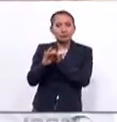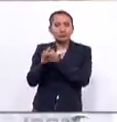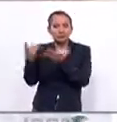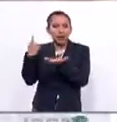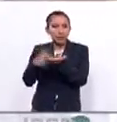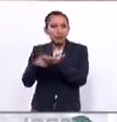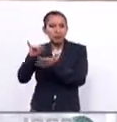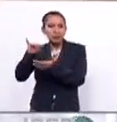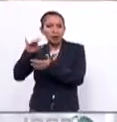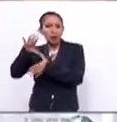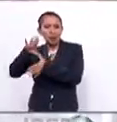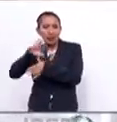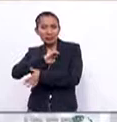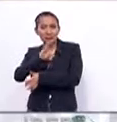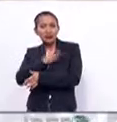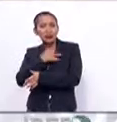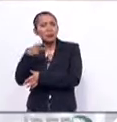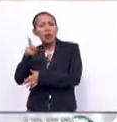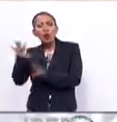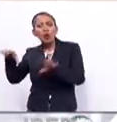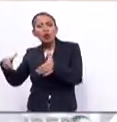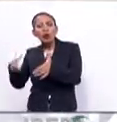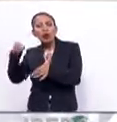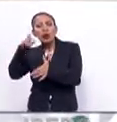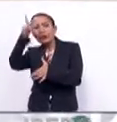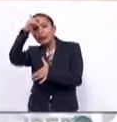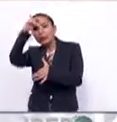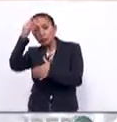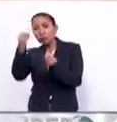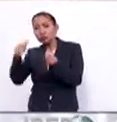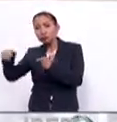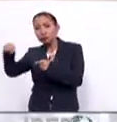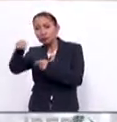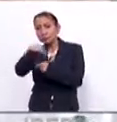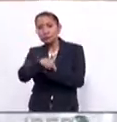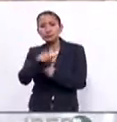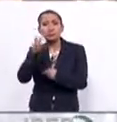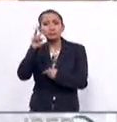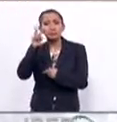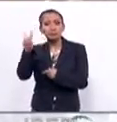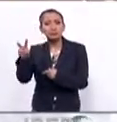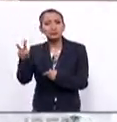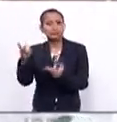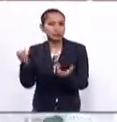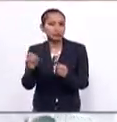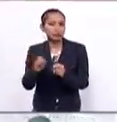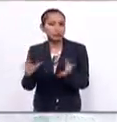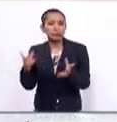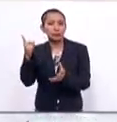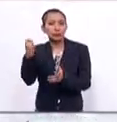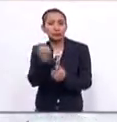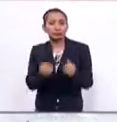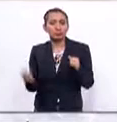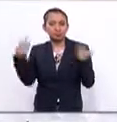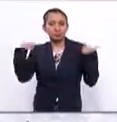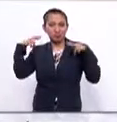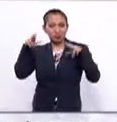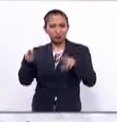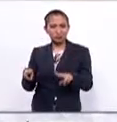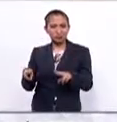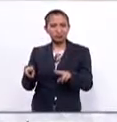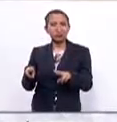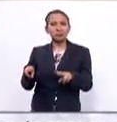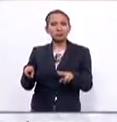supuesto dentro de Iberoamérica como es España, pero con una comunidad peruana muy importante. Veíamos ahí, por supuesto, uno de los máximos